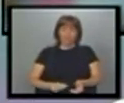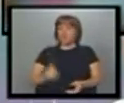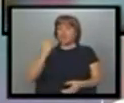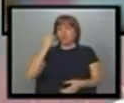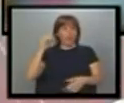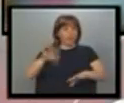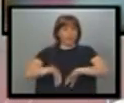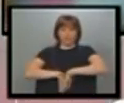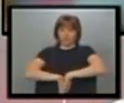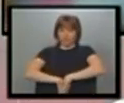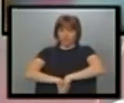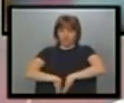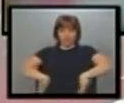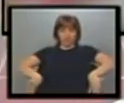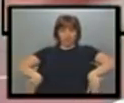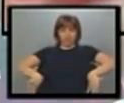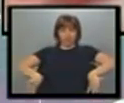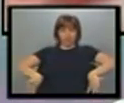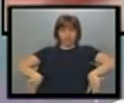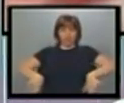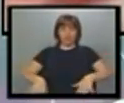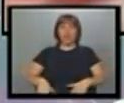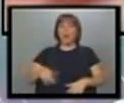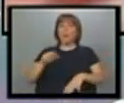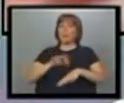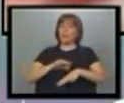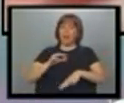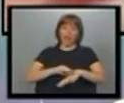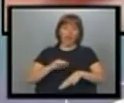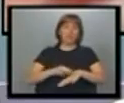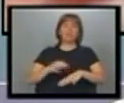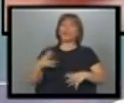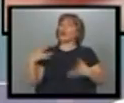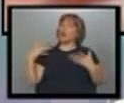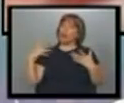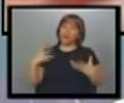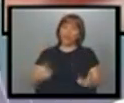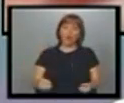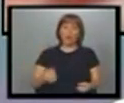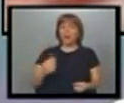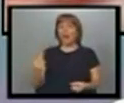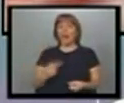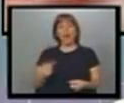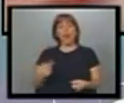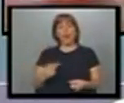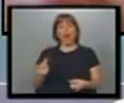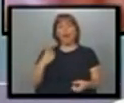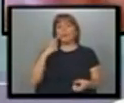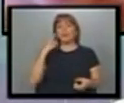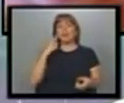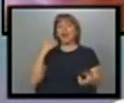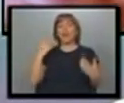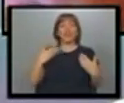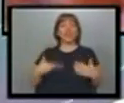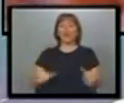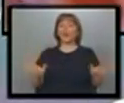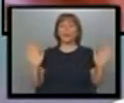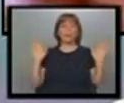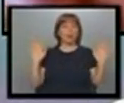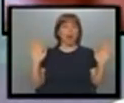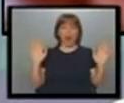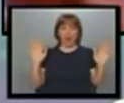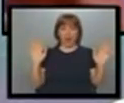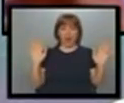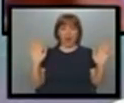separadas, gracias a Dios y a la mano de esos médicos que hicieron todo para que estas nenas tengan una vida normal como cualquier chico de su